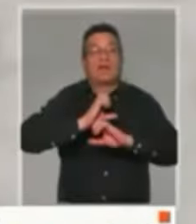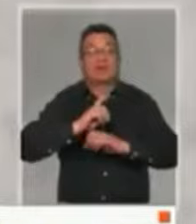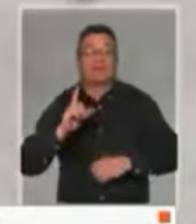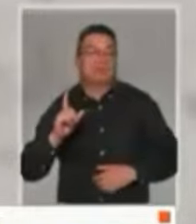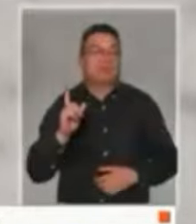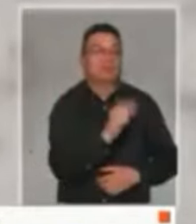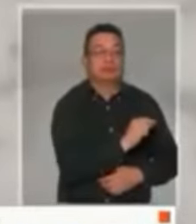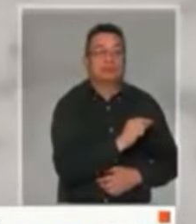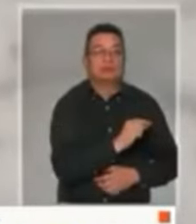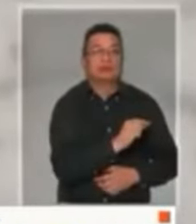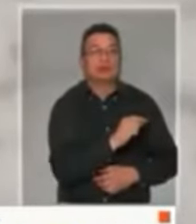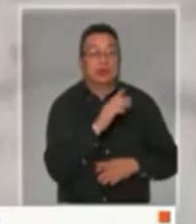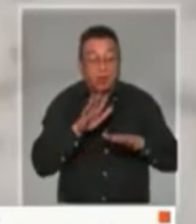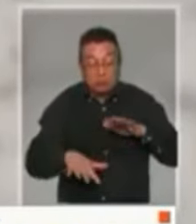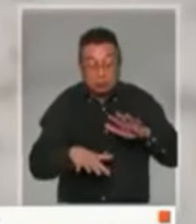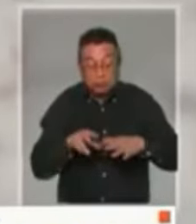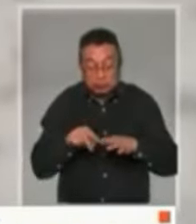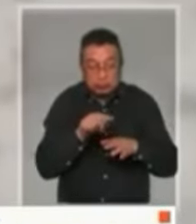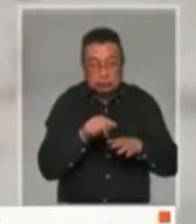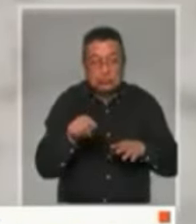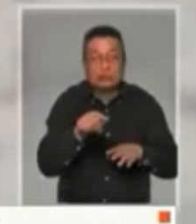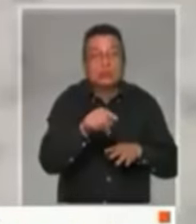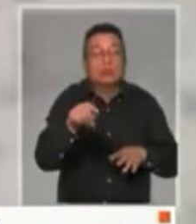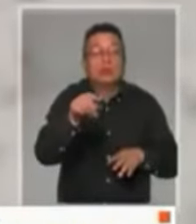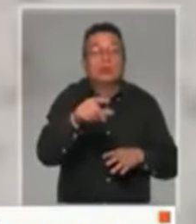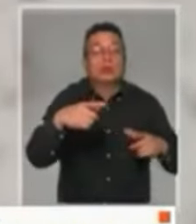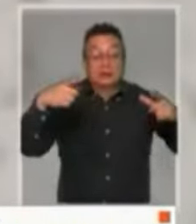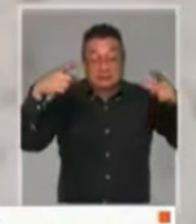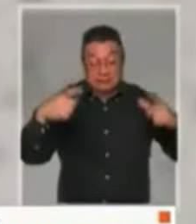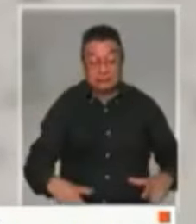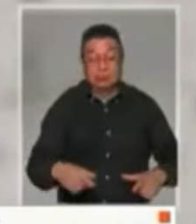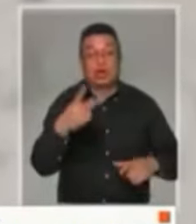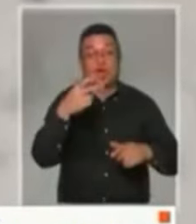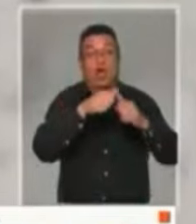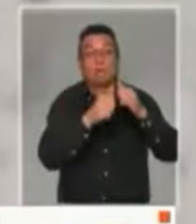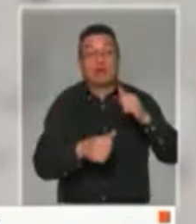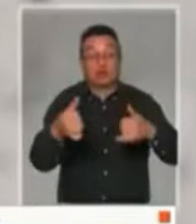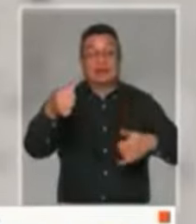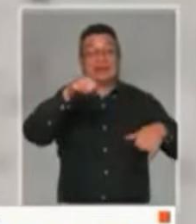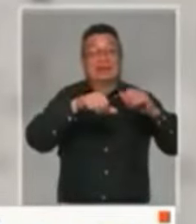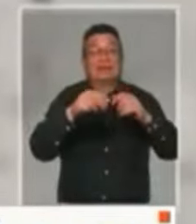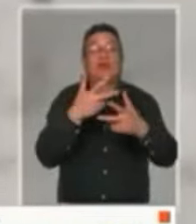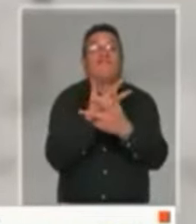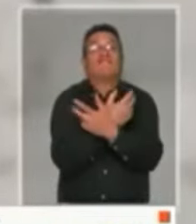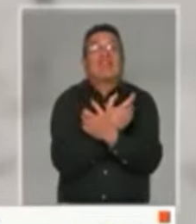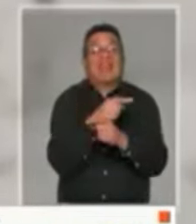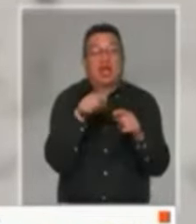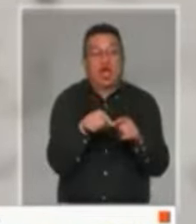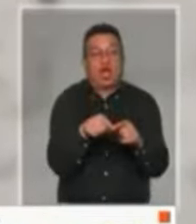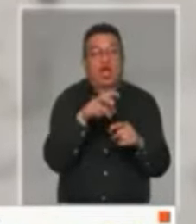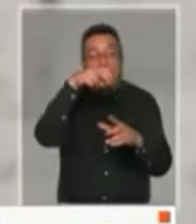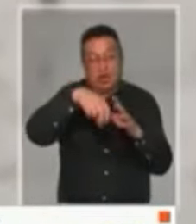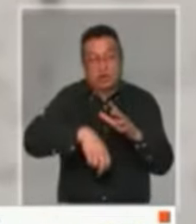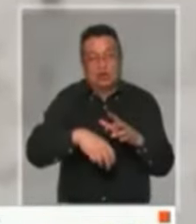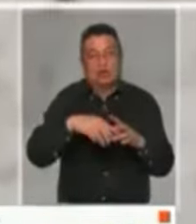velocidad. Siguieron sus huellas, las que terminaban en un tanque de 2 metros con químicos tóxicos, específicamente